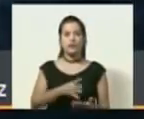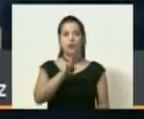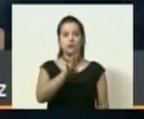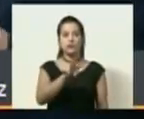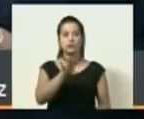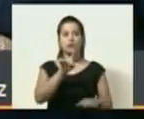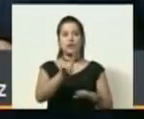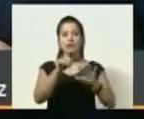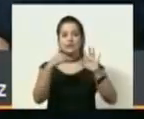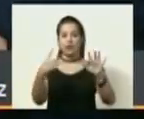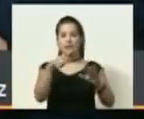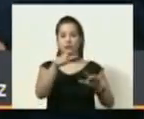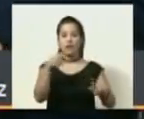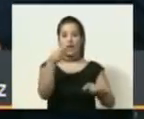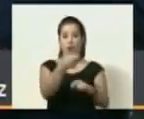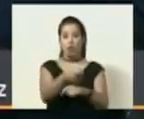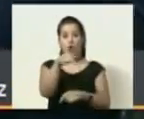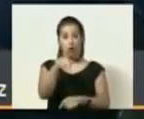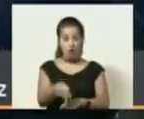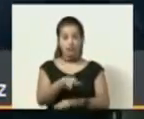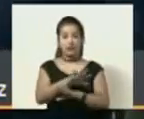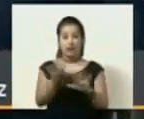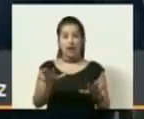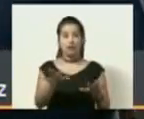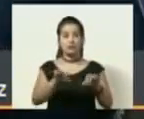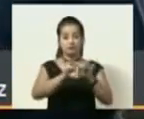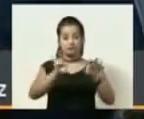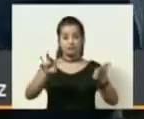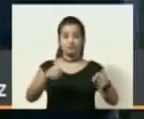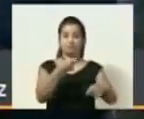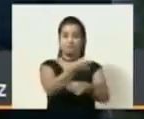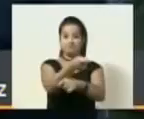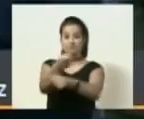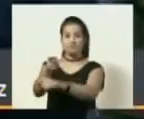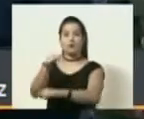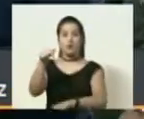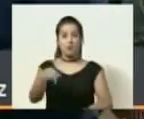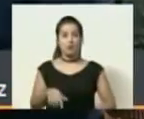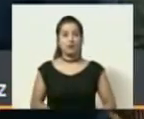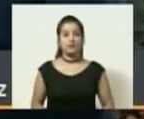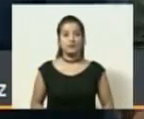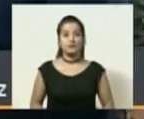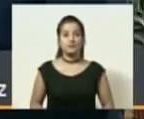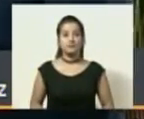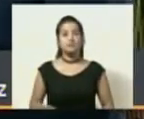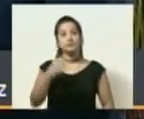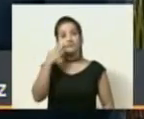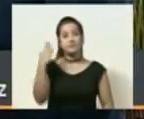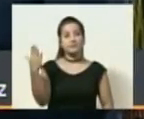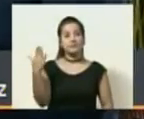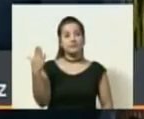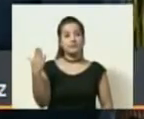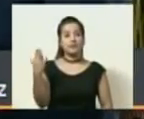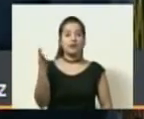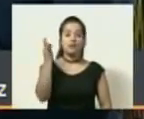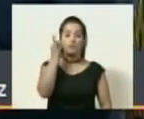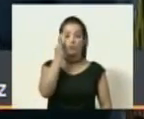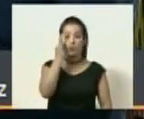4.416 triunfadores y triunfadoras que el día de hoy estarán recibiendo sus diferentes títulos. Bueno, aquí tenemos